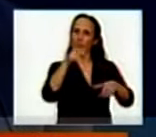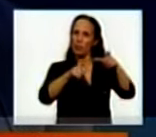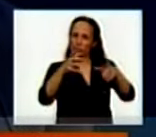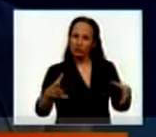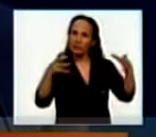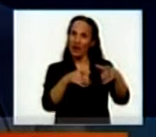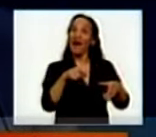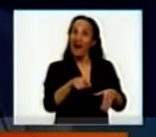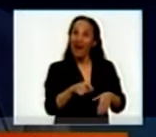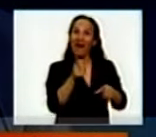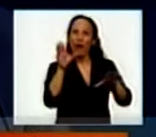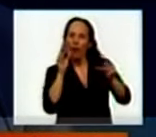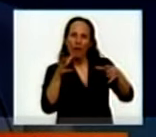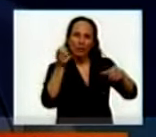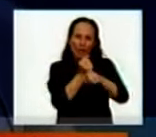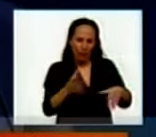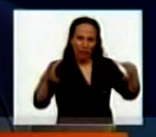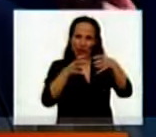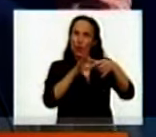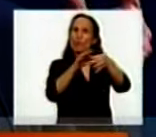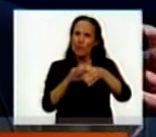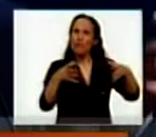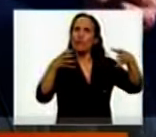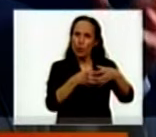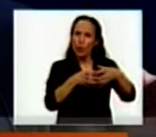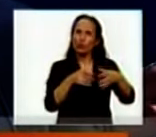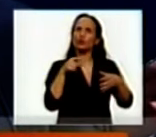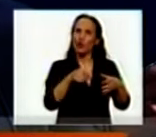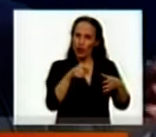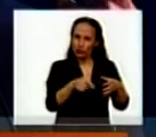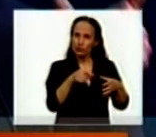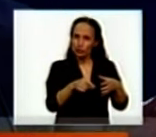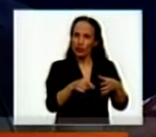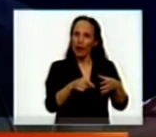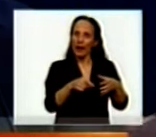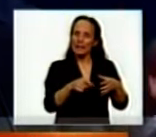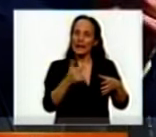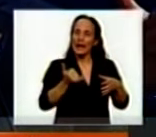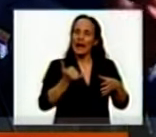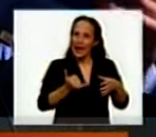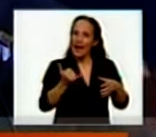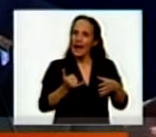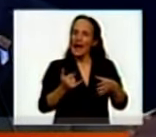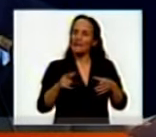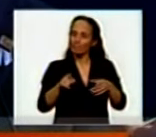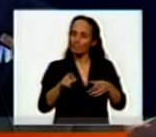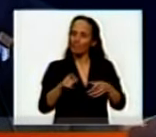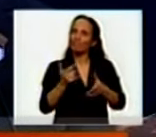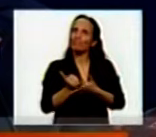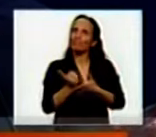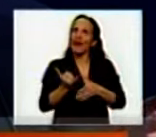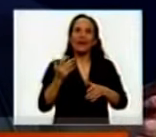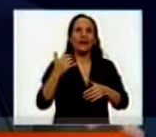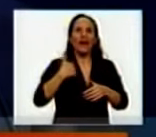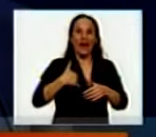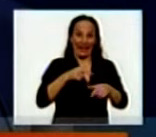solo así, juntos, vamos a recorrer esa brecha que nos duele entre la Argentina que somos y la